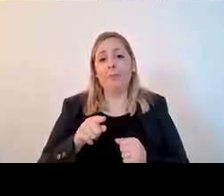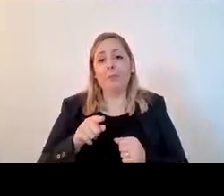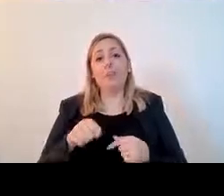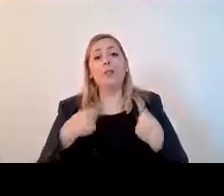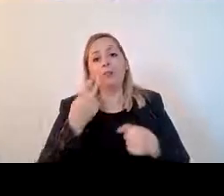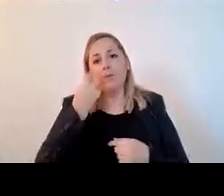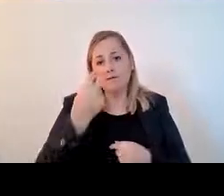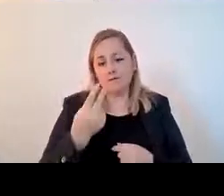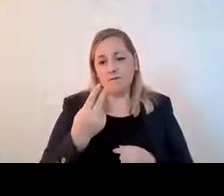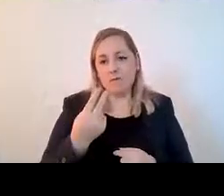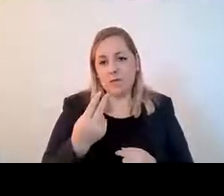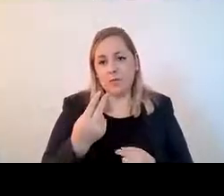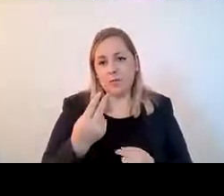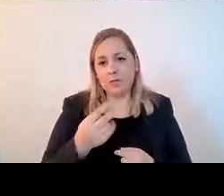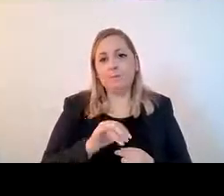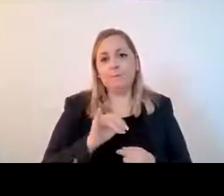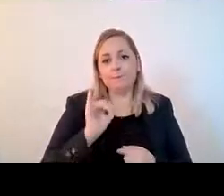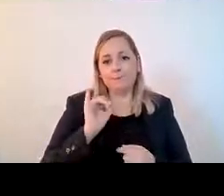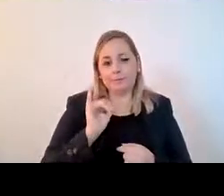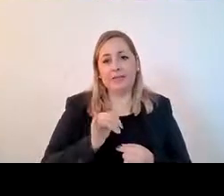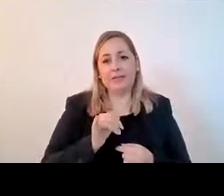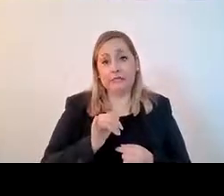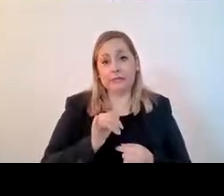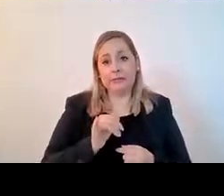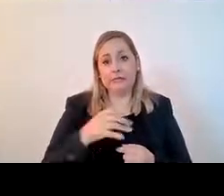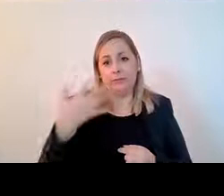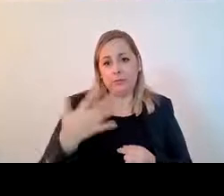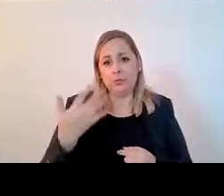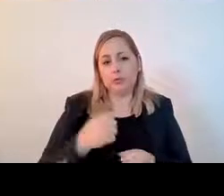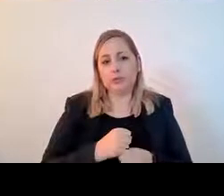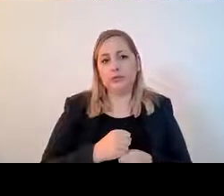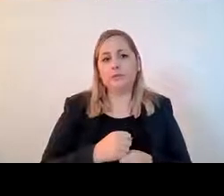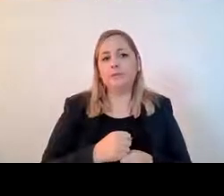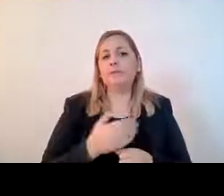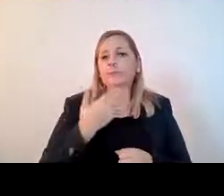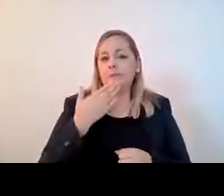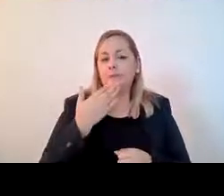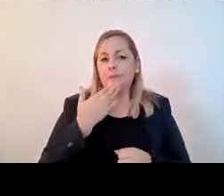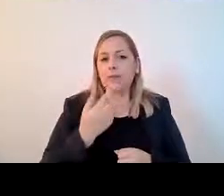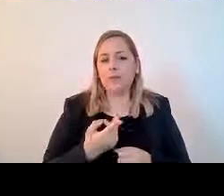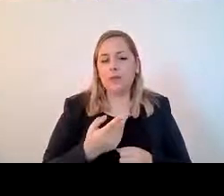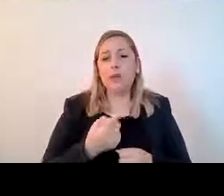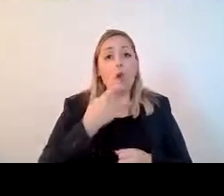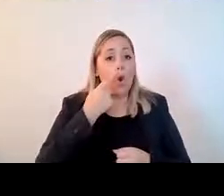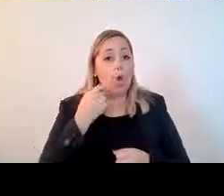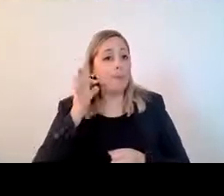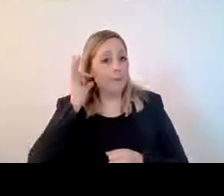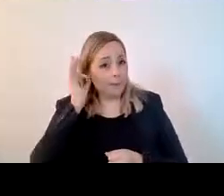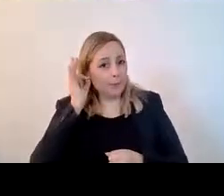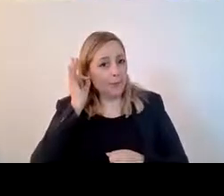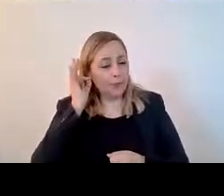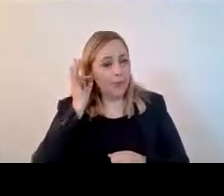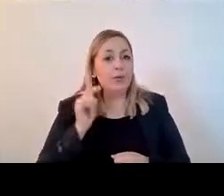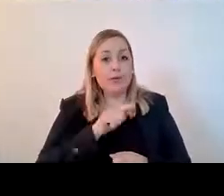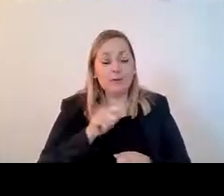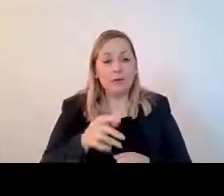vimos con bastante relevancia, y donde los hombres y mujeres,